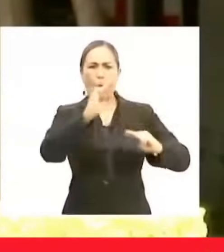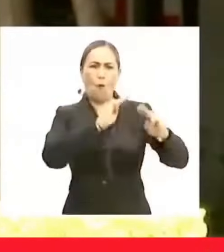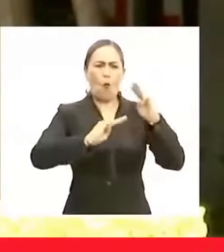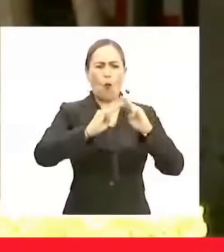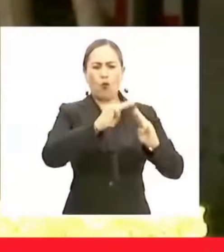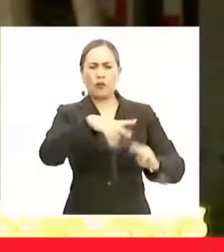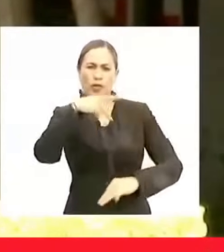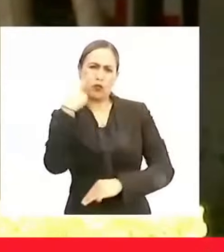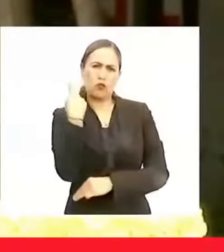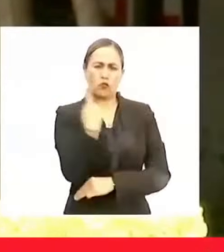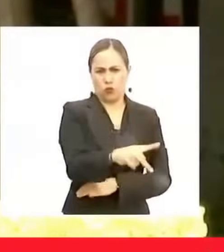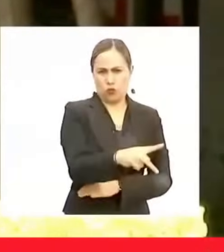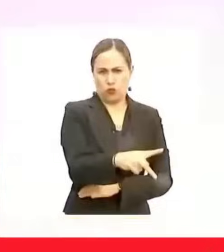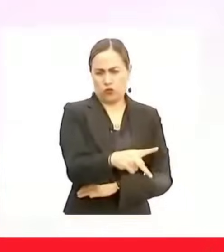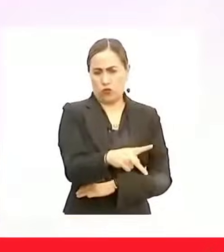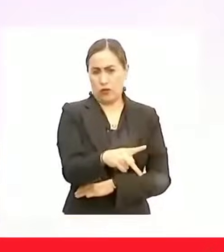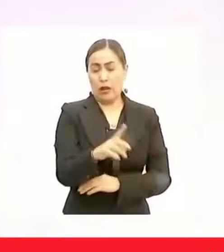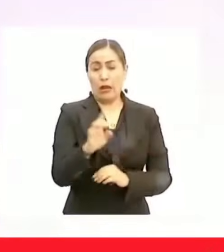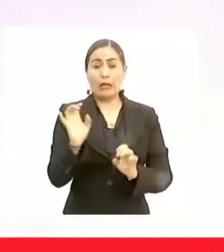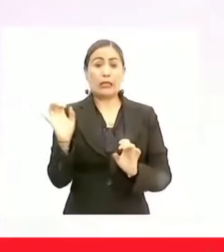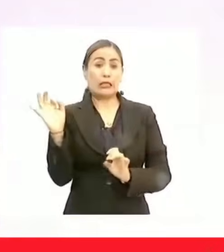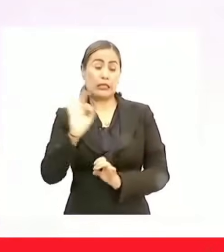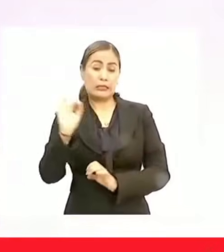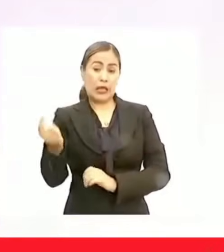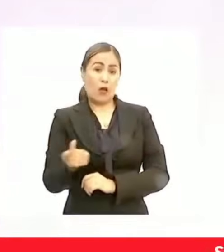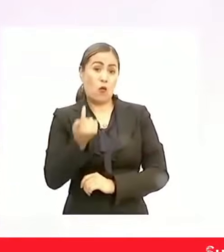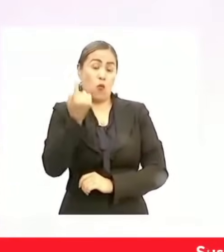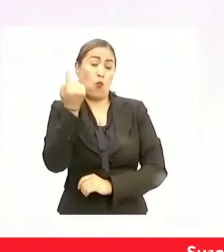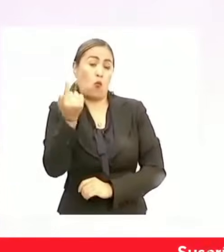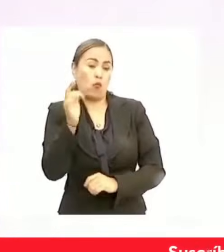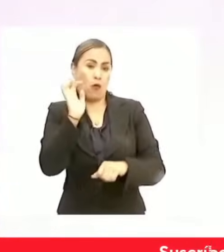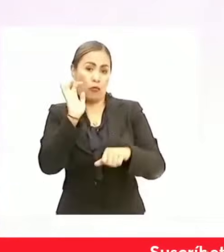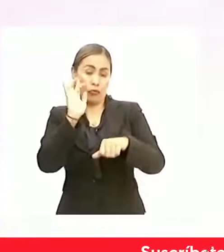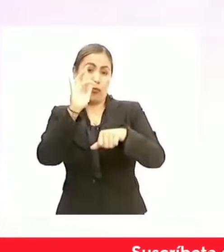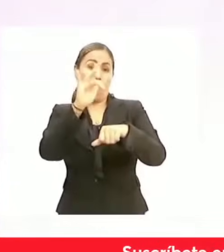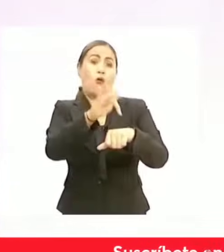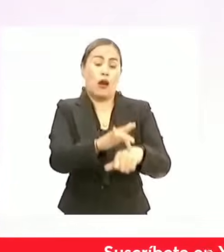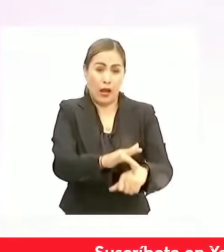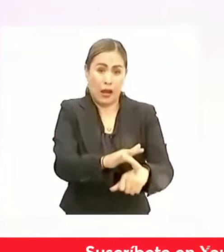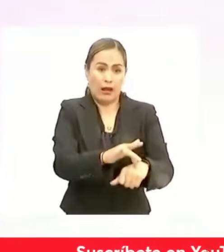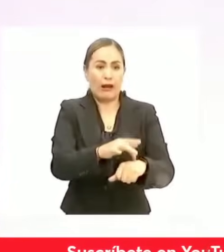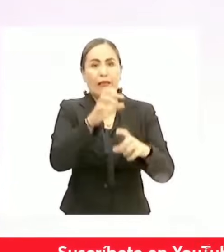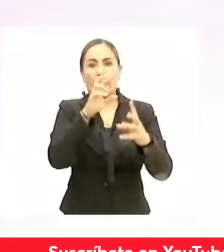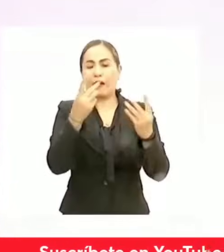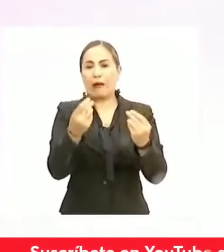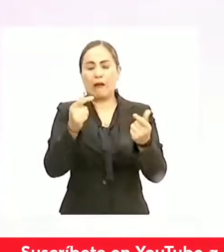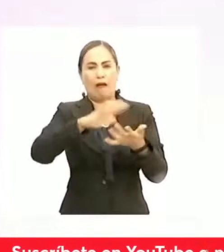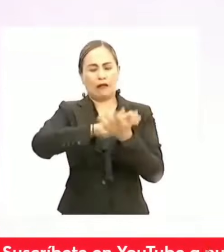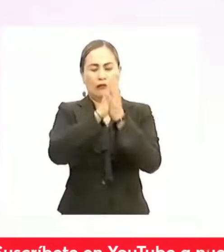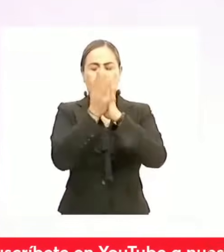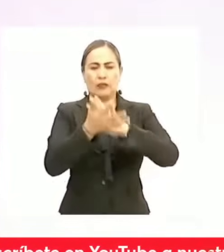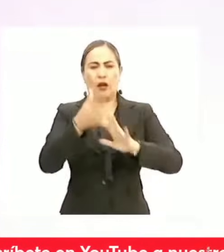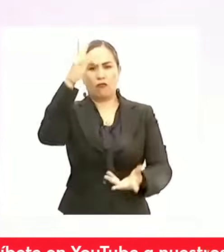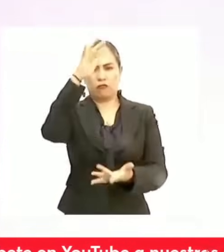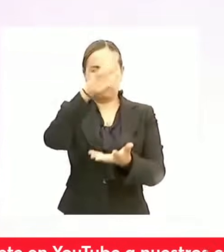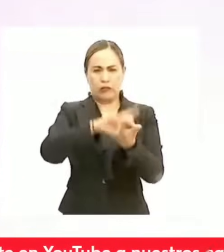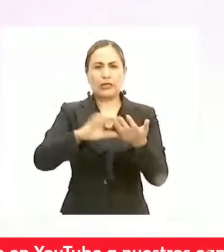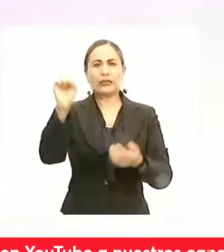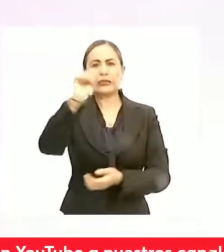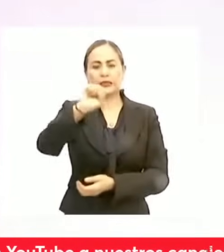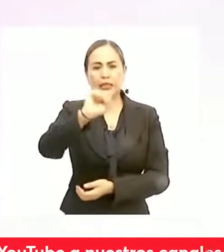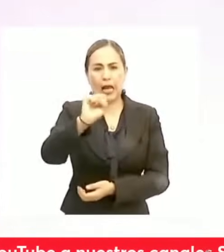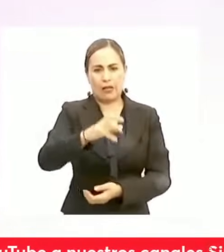lo tocara se convertiría en un montón de sal. Era del